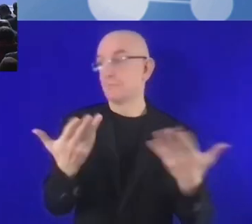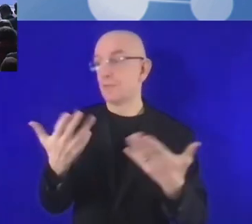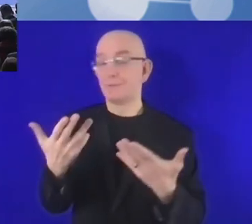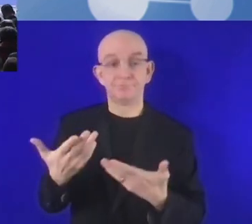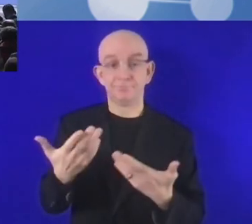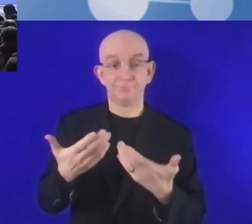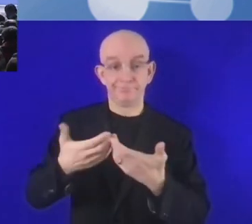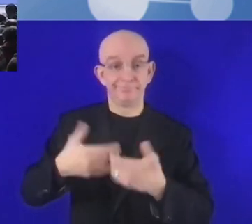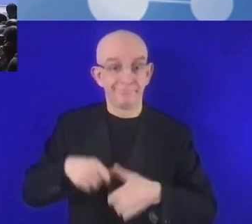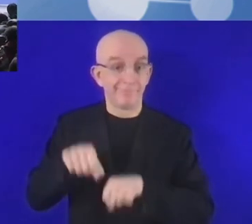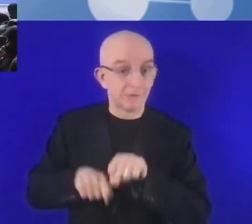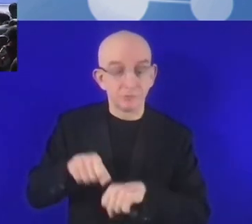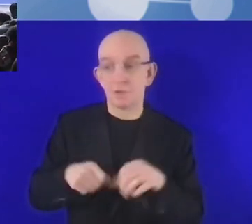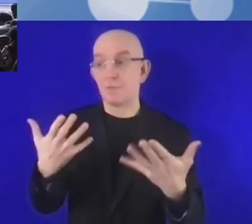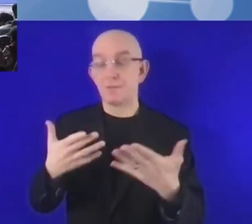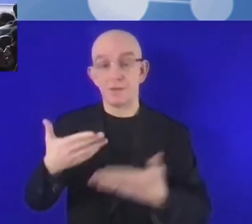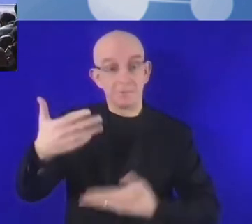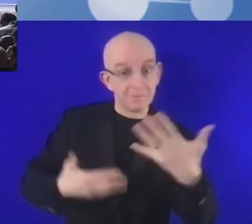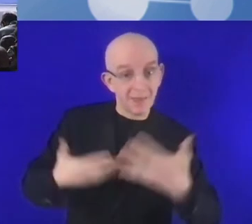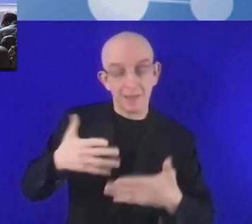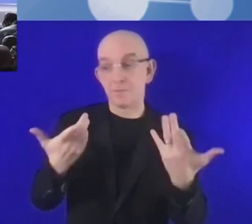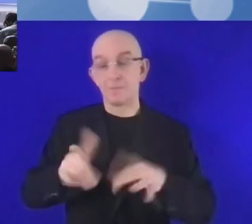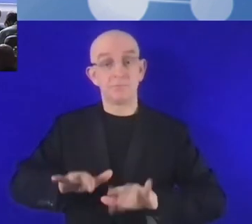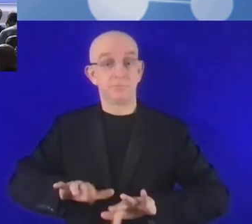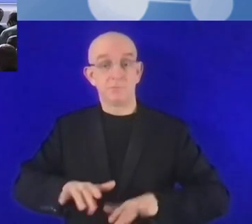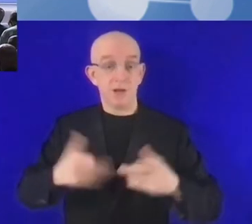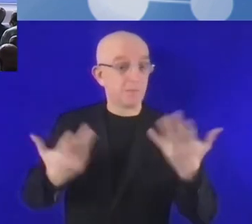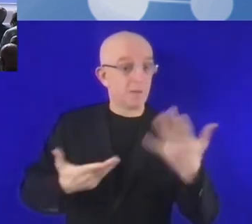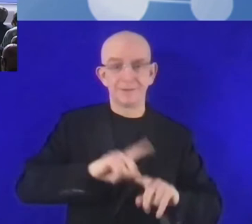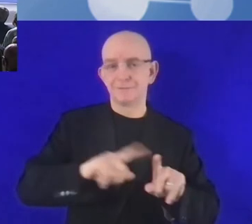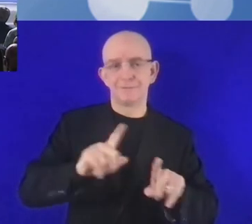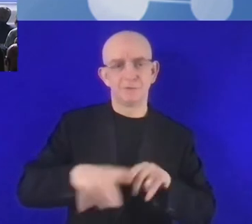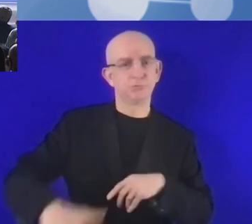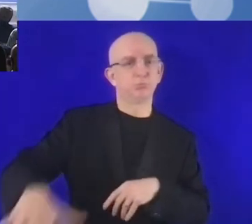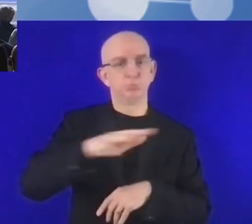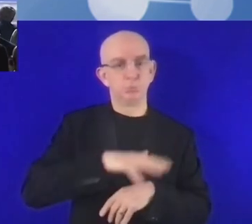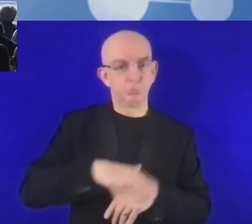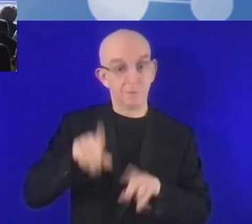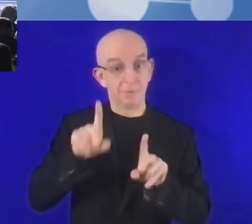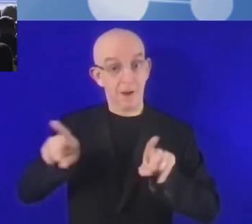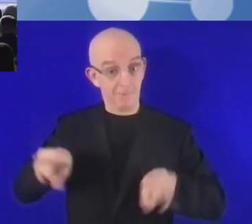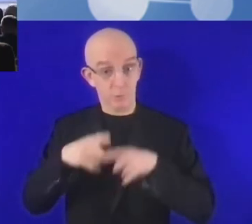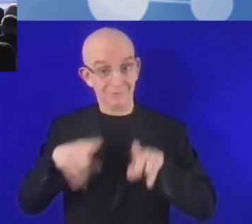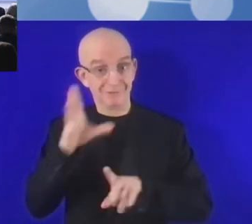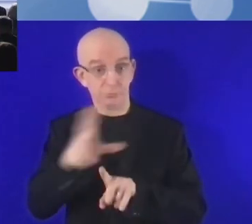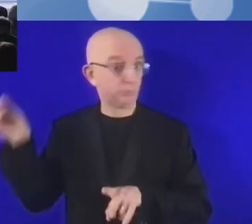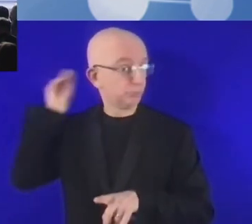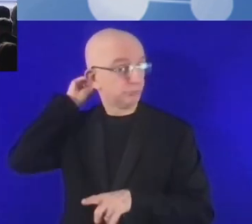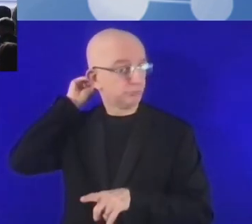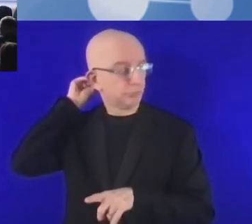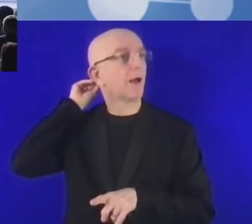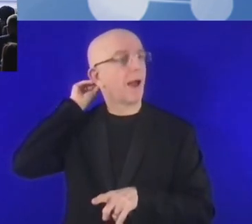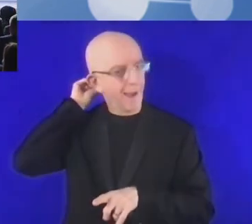sensibles y tendrán más sensibilidad viendo el mundo que los rodea. Considero que la educación música es